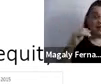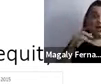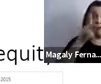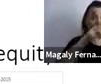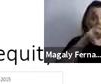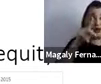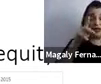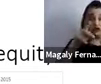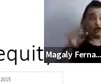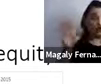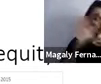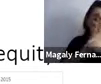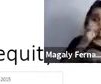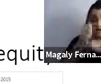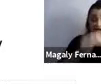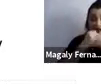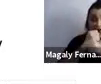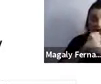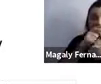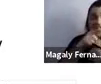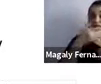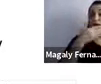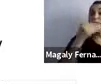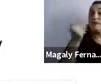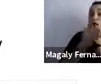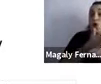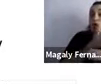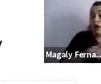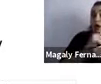totalidad, pues estamos mejorando poco a